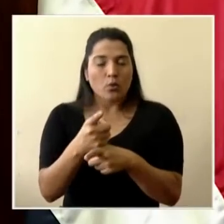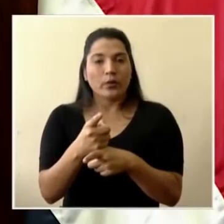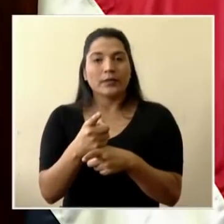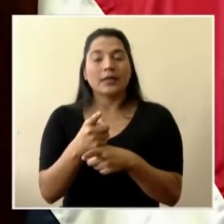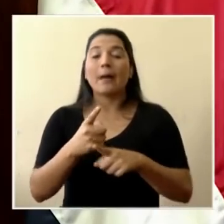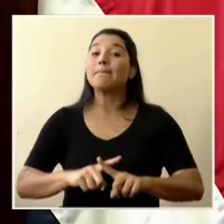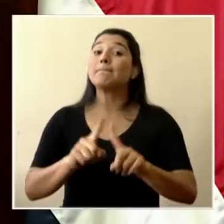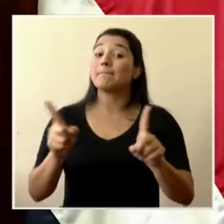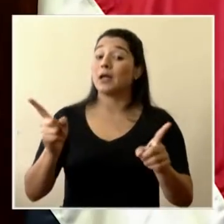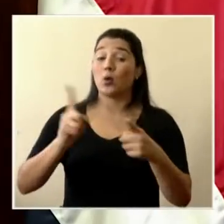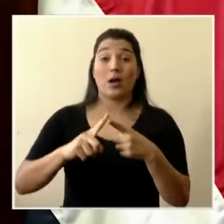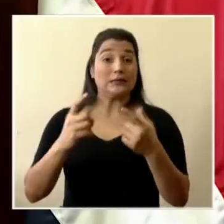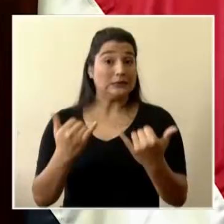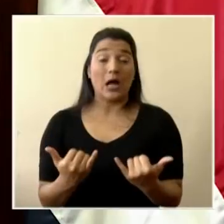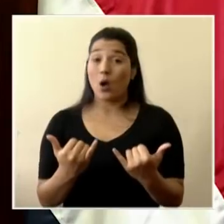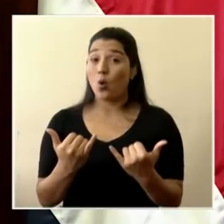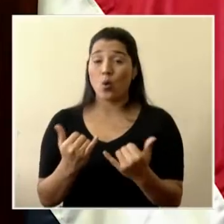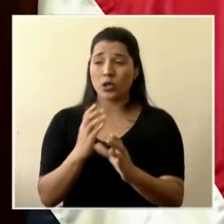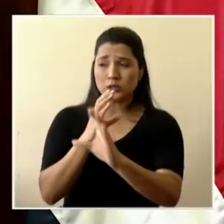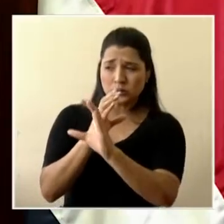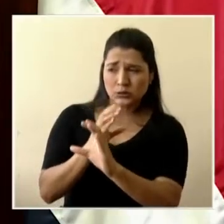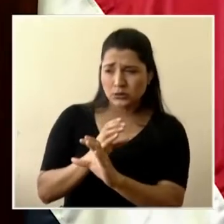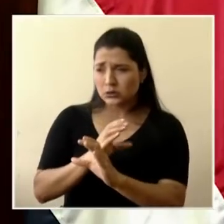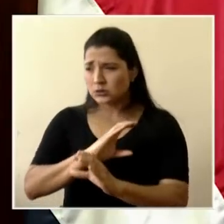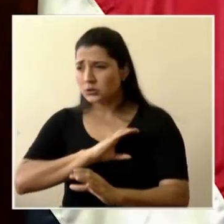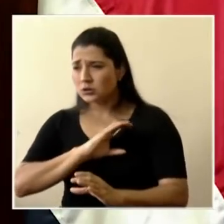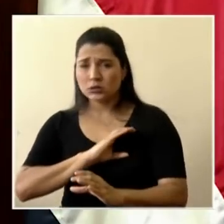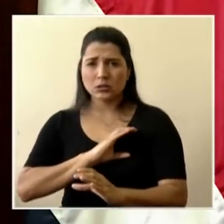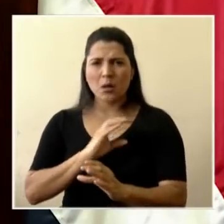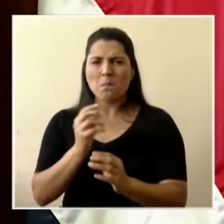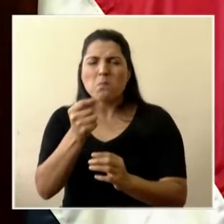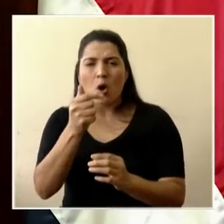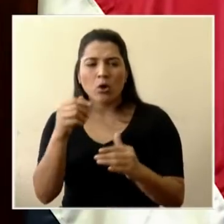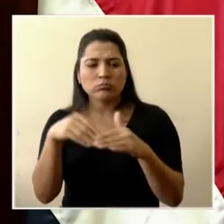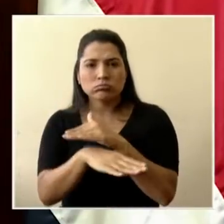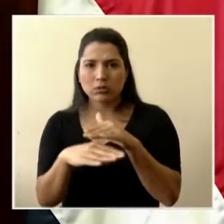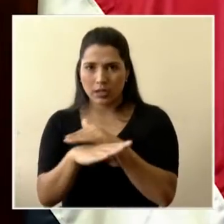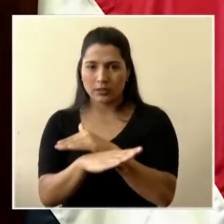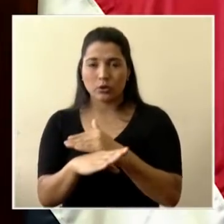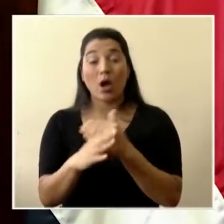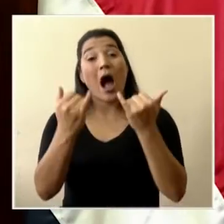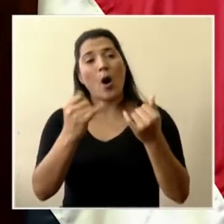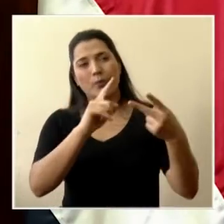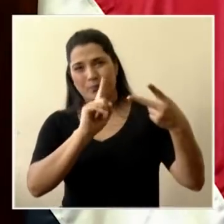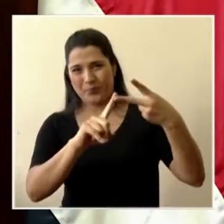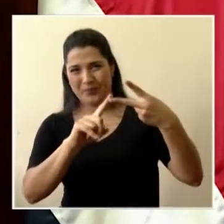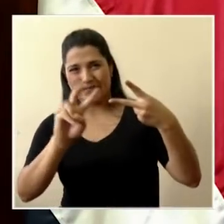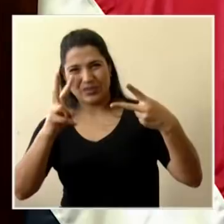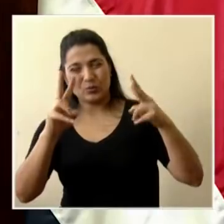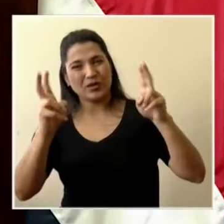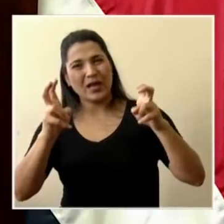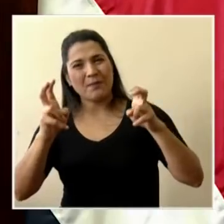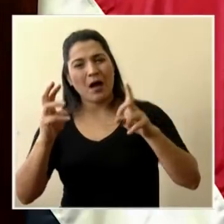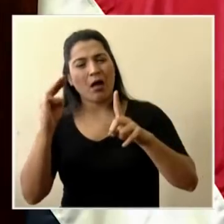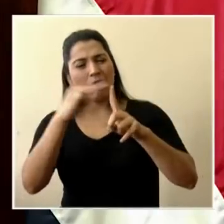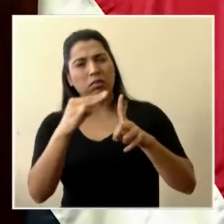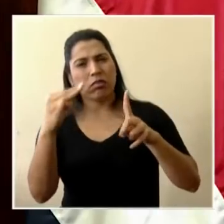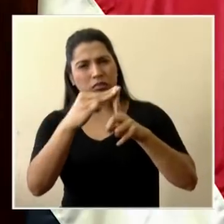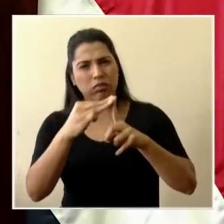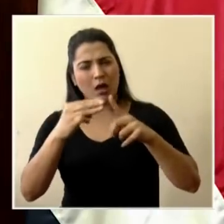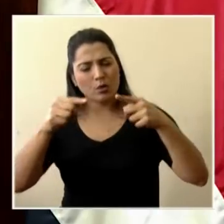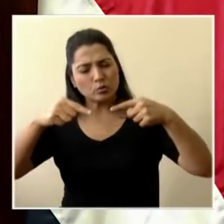casos, pero de momento los movimientos han sido tremendamente bajos. El tema de los audios. Hay varios audios que han circulado